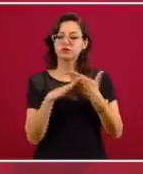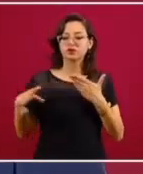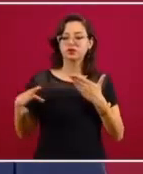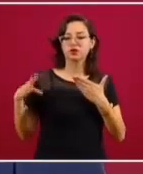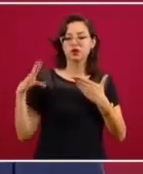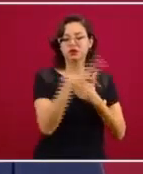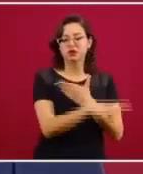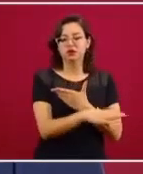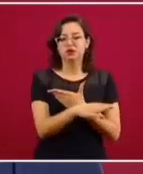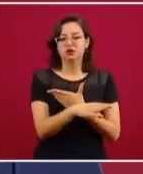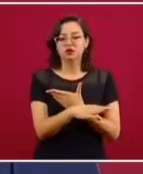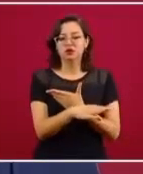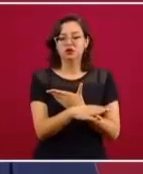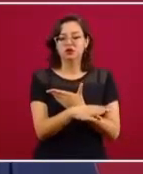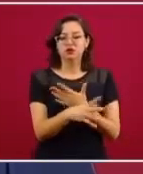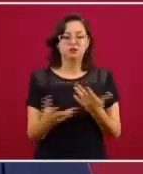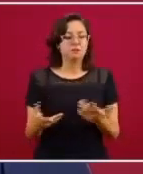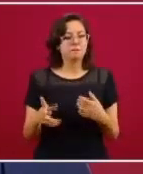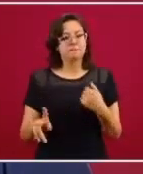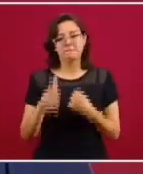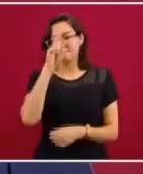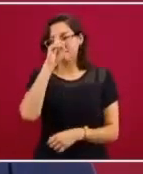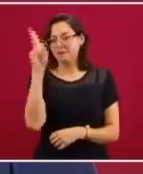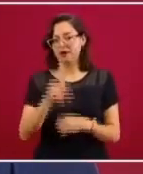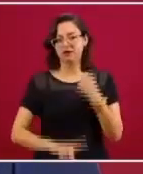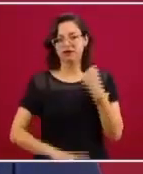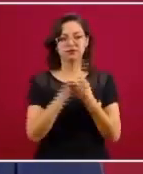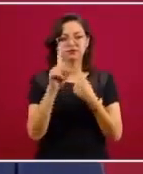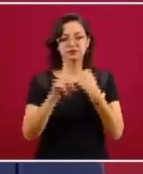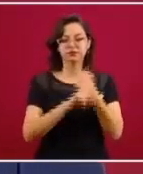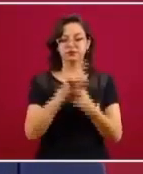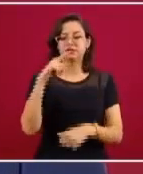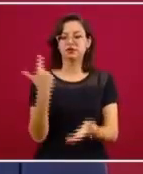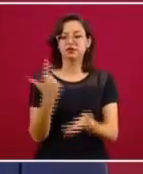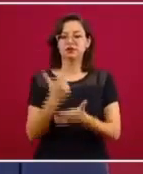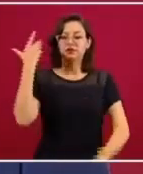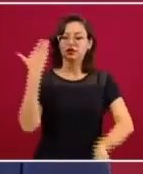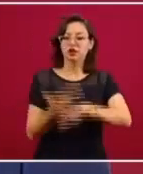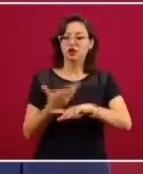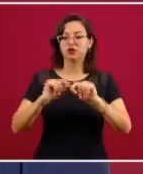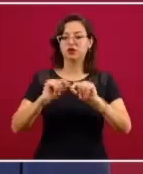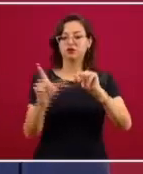que es el principal problema de México,